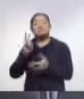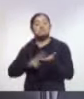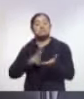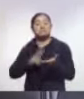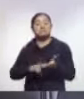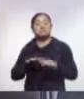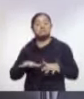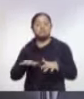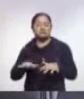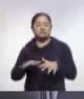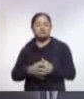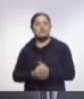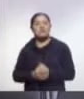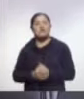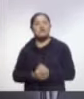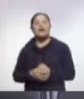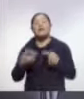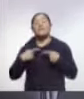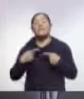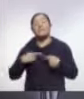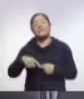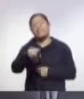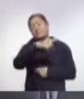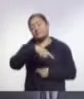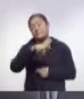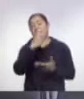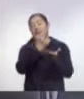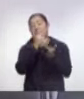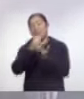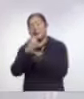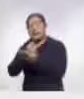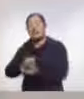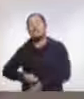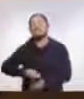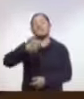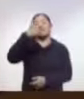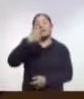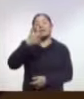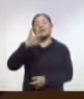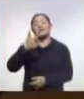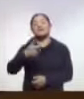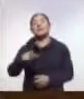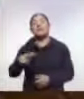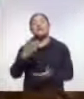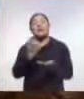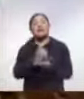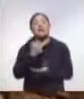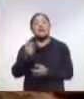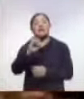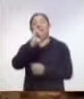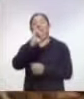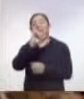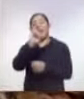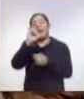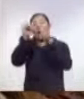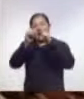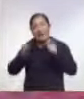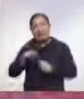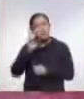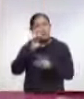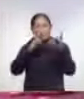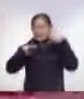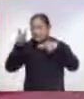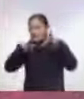caso, de ganadores de los primeros lugares de artes visuales. Además continuará el apoyo a través de convocatorias